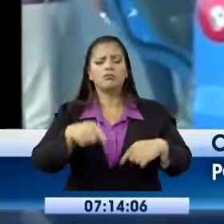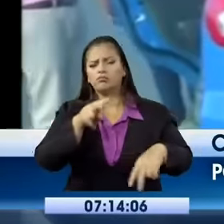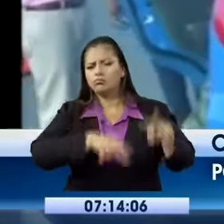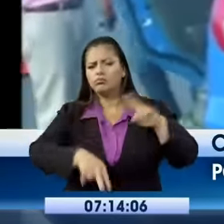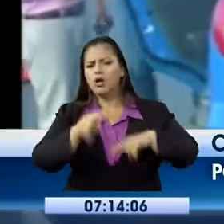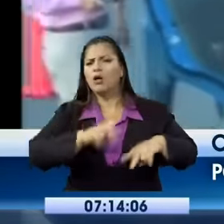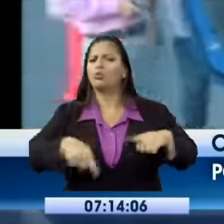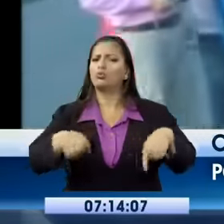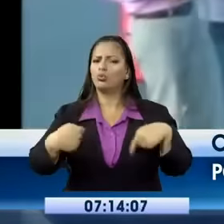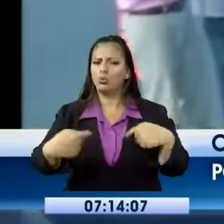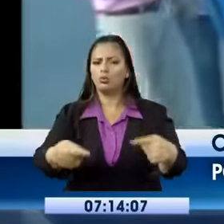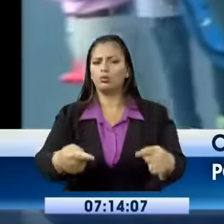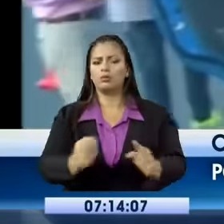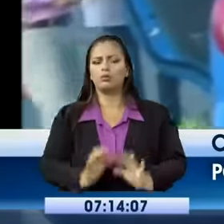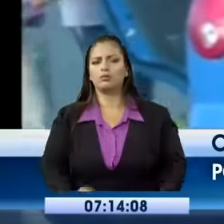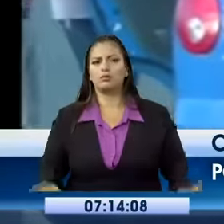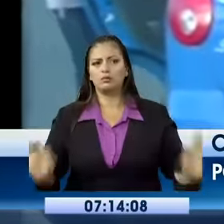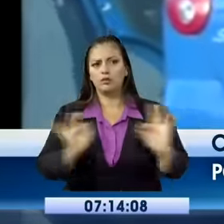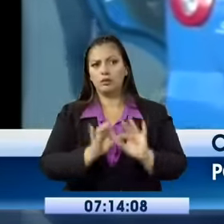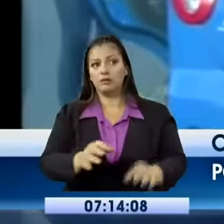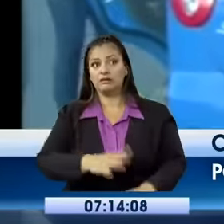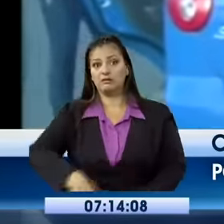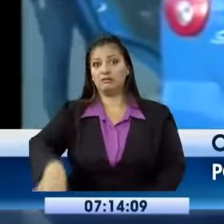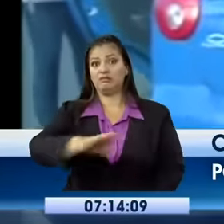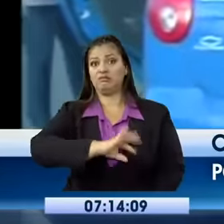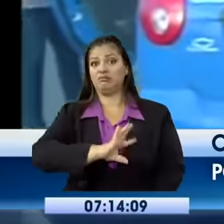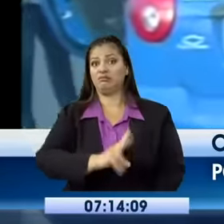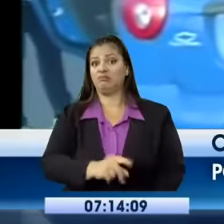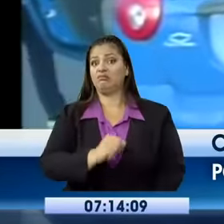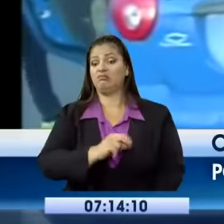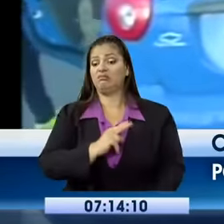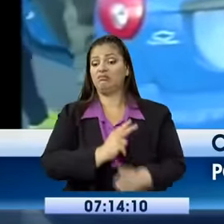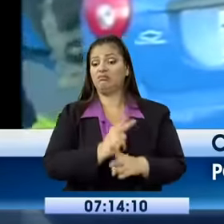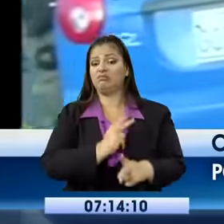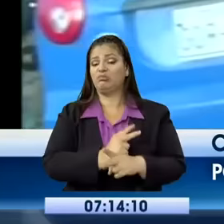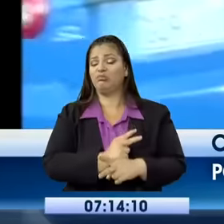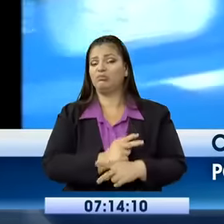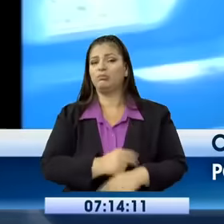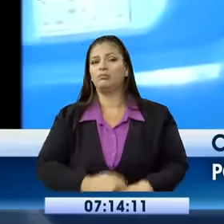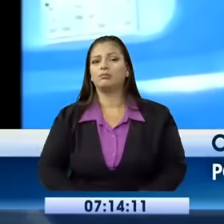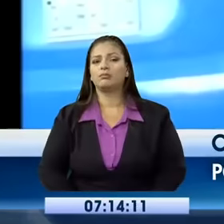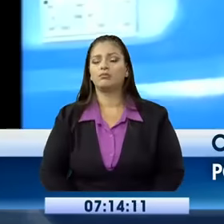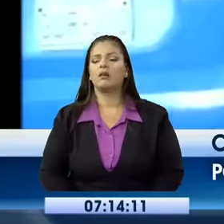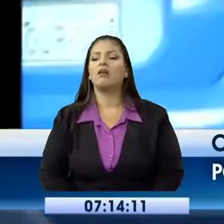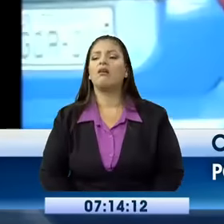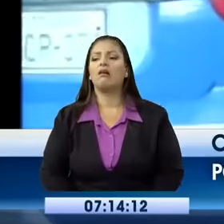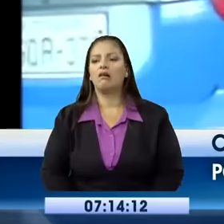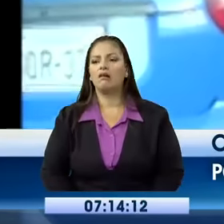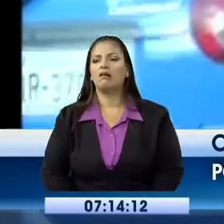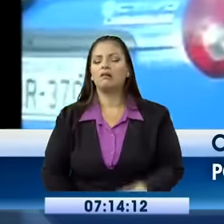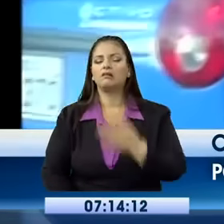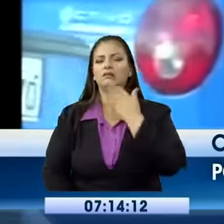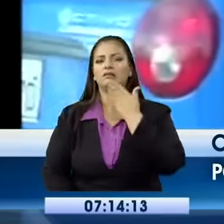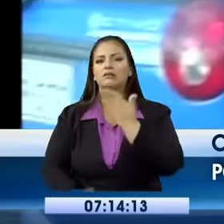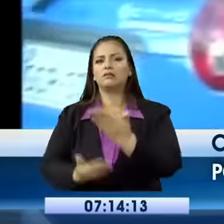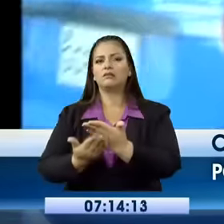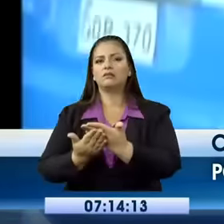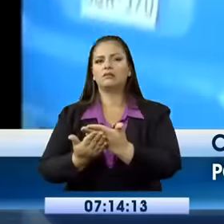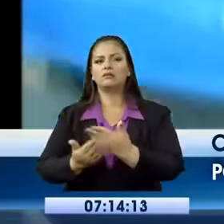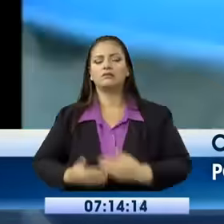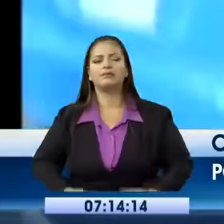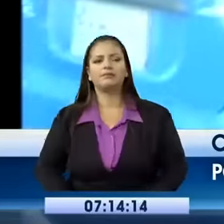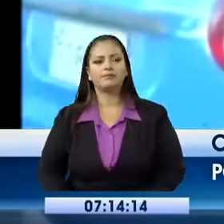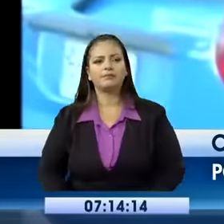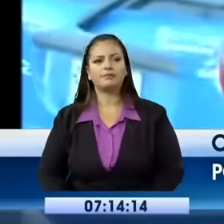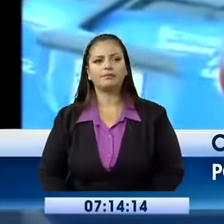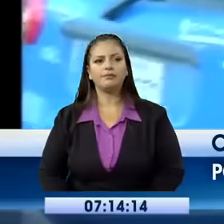este en estos lugares así peligroso demasiado Muchas gracias bien me dice el